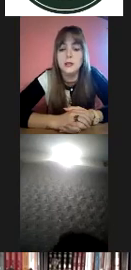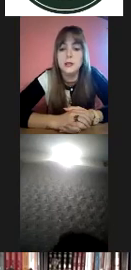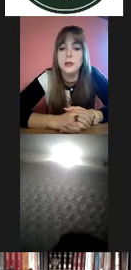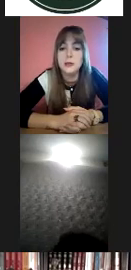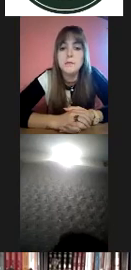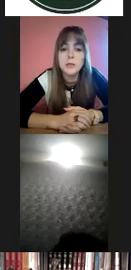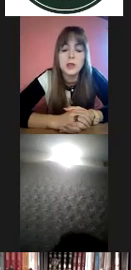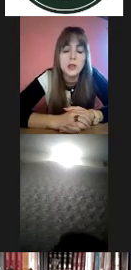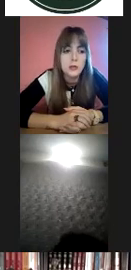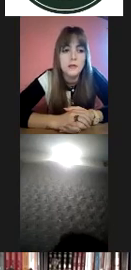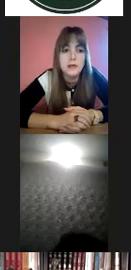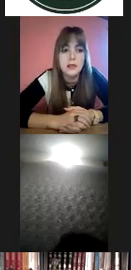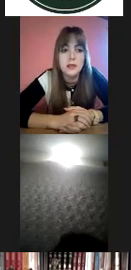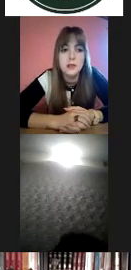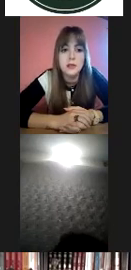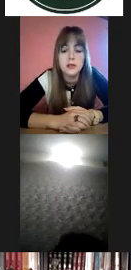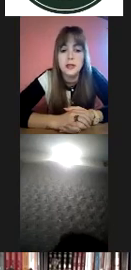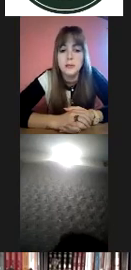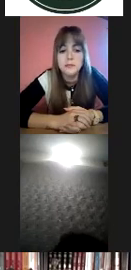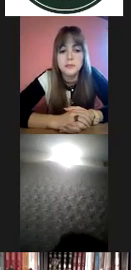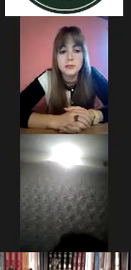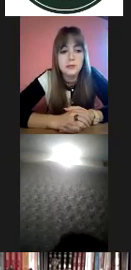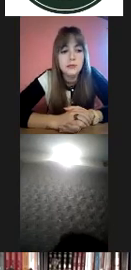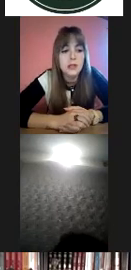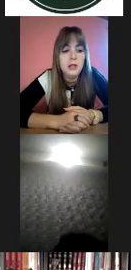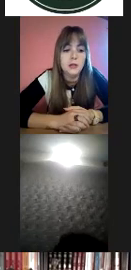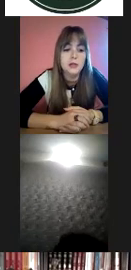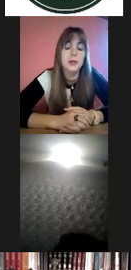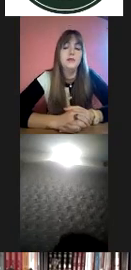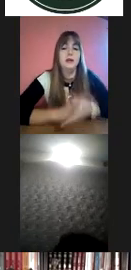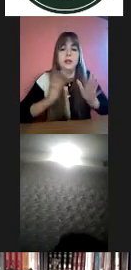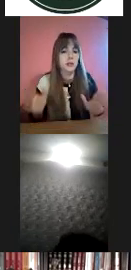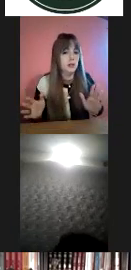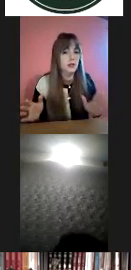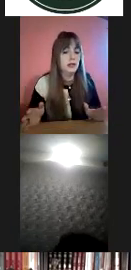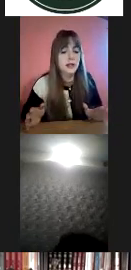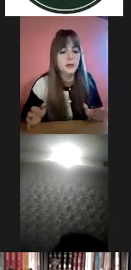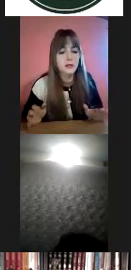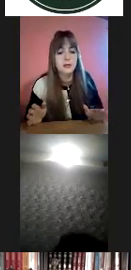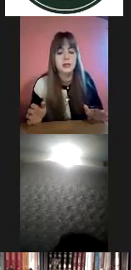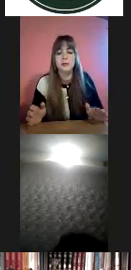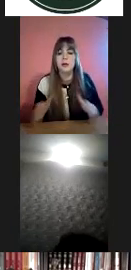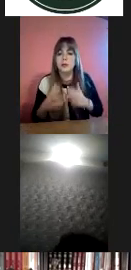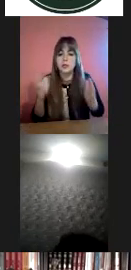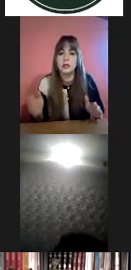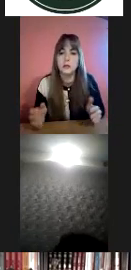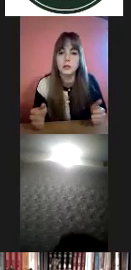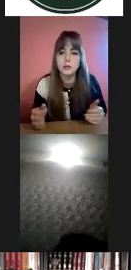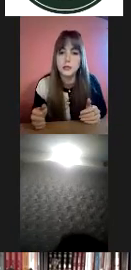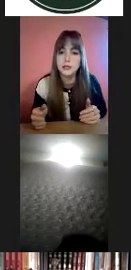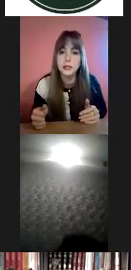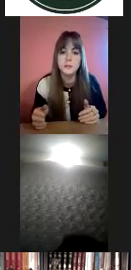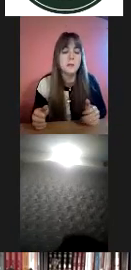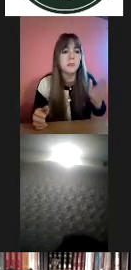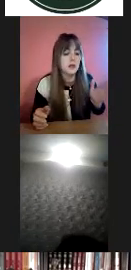un gasto enorme, muy difícil de poder saldar. Entonces, bueno, para que nos quede bien en claro y podamos charlar algunas